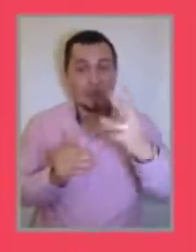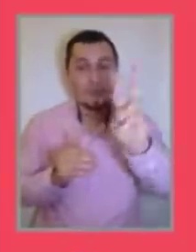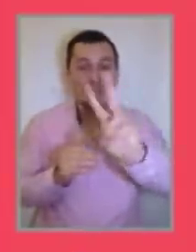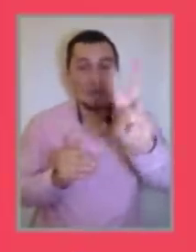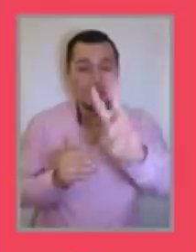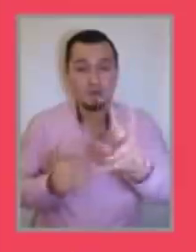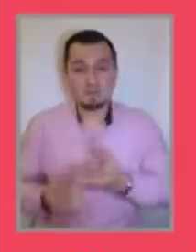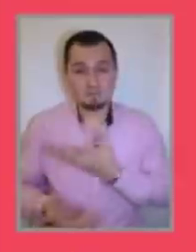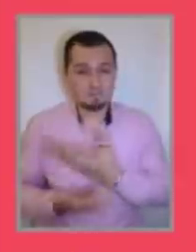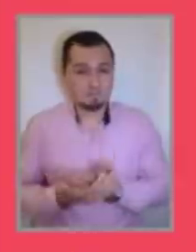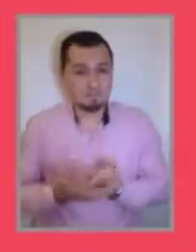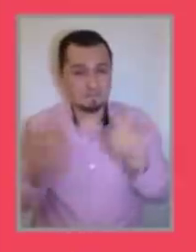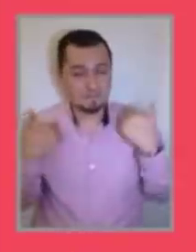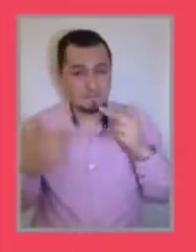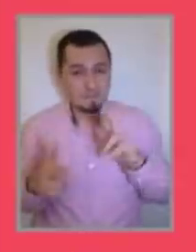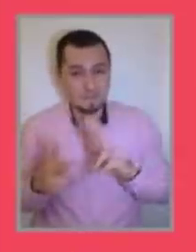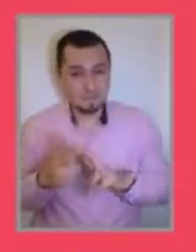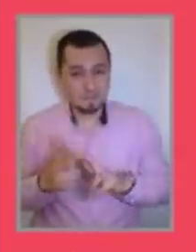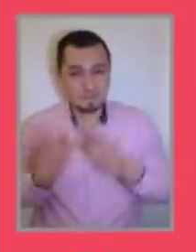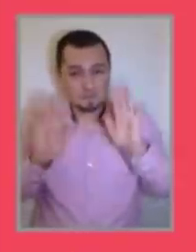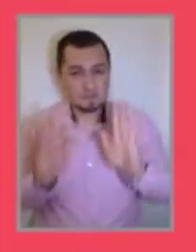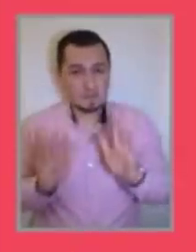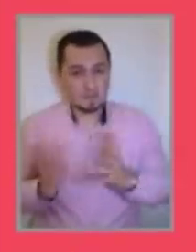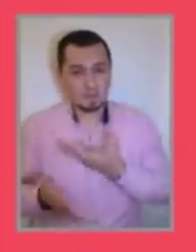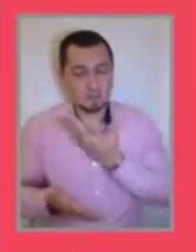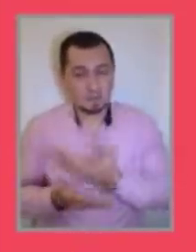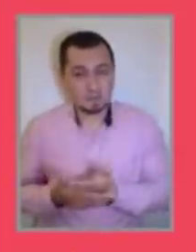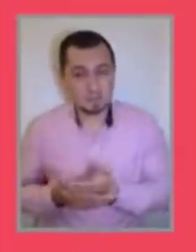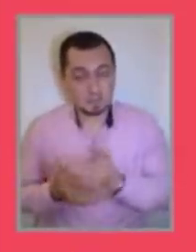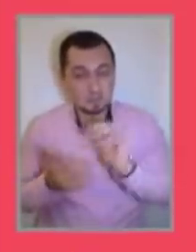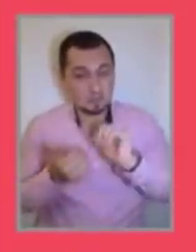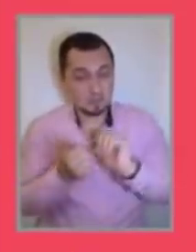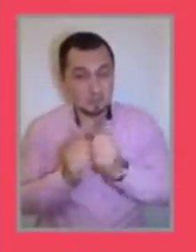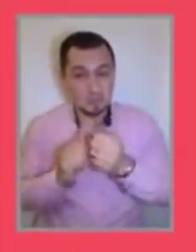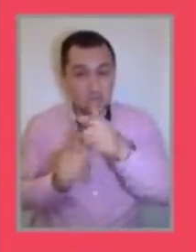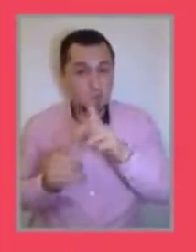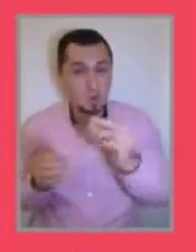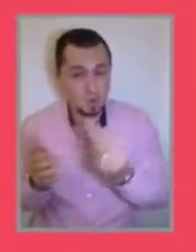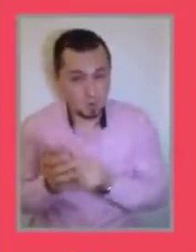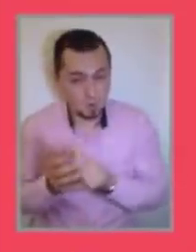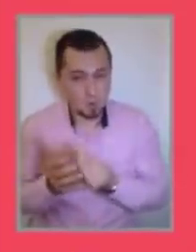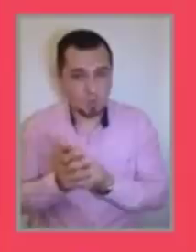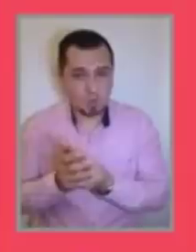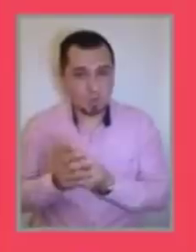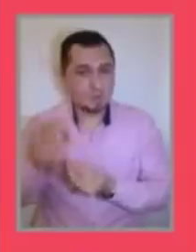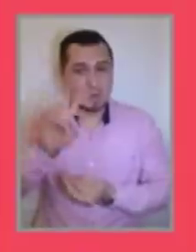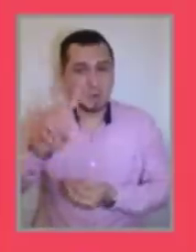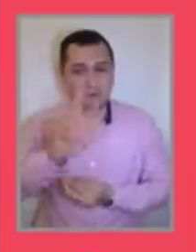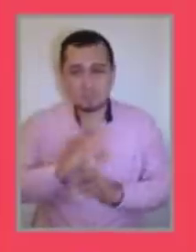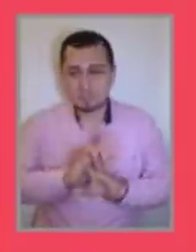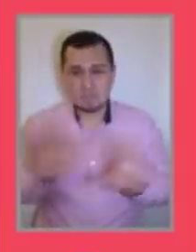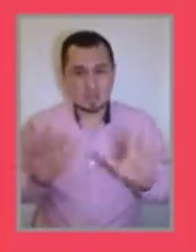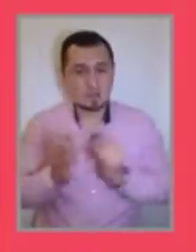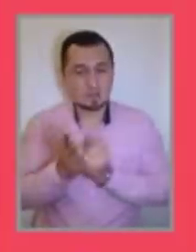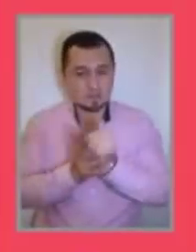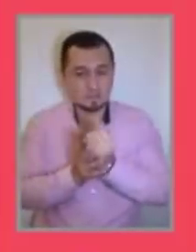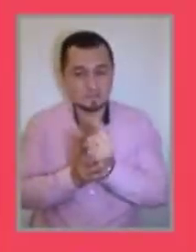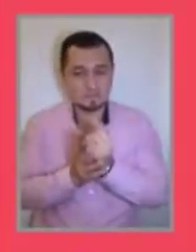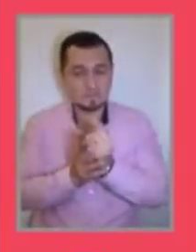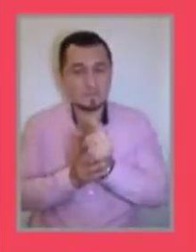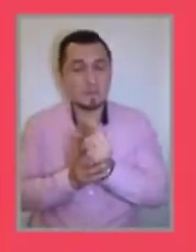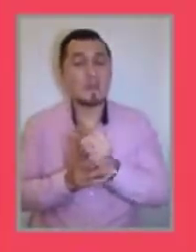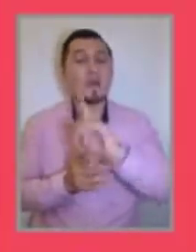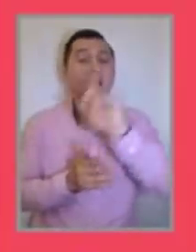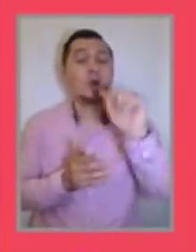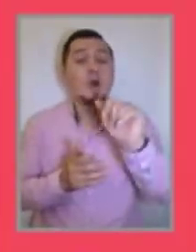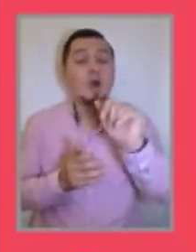para los maestros, es decir, que ya a partir de esa etapa no habría clases para los alumnos el viernes, se prepara el maestro. Y la segunda